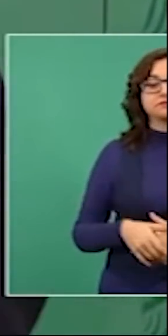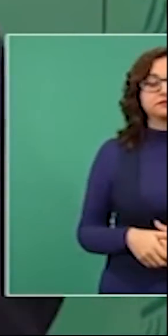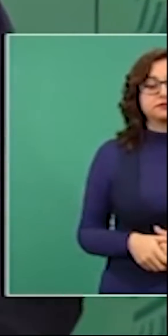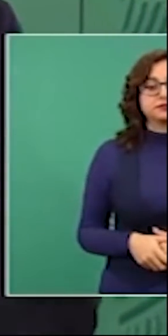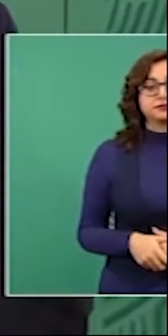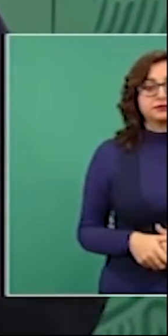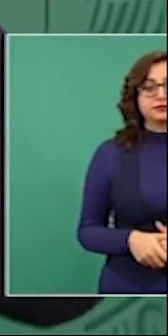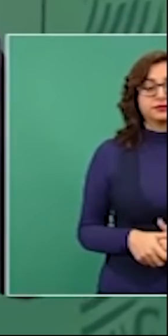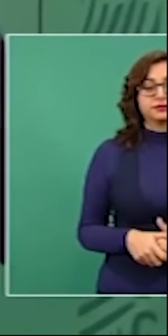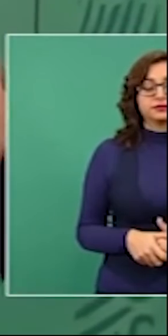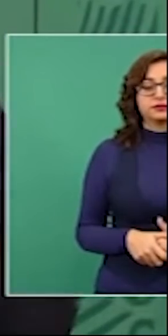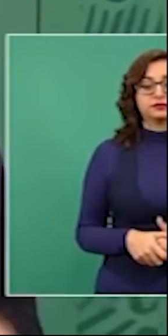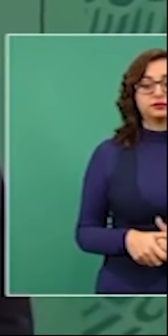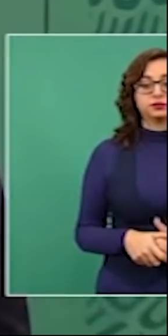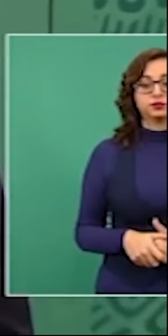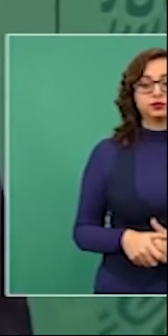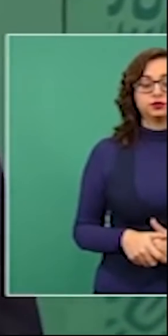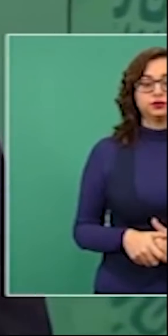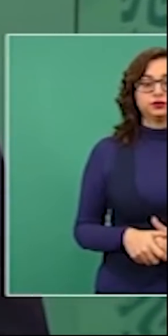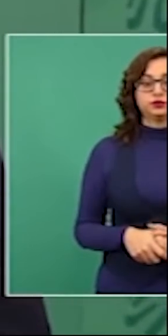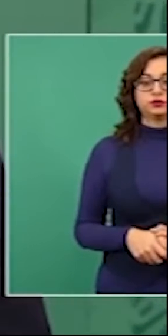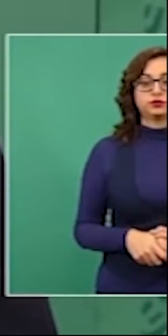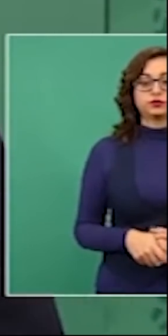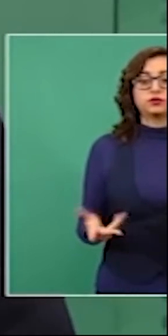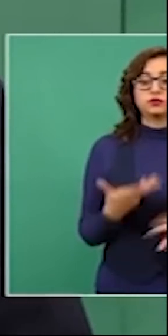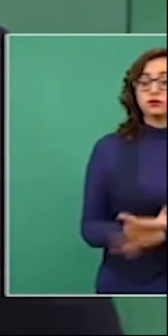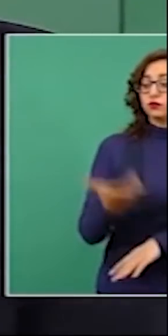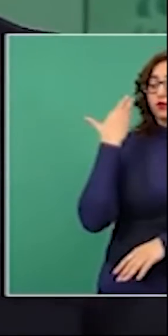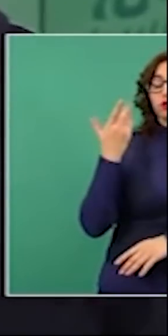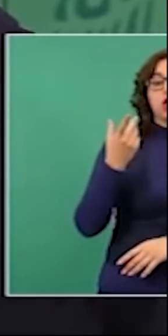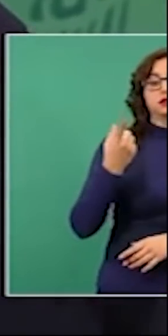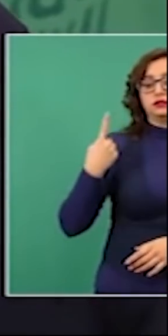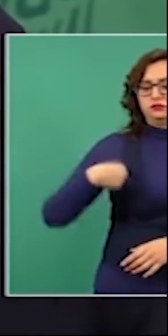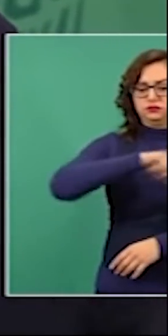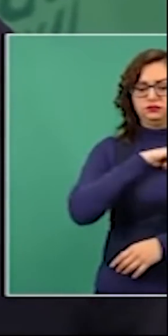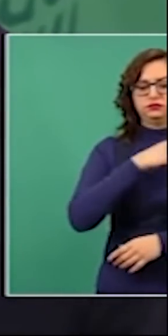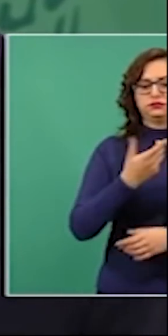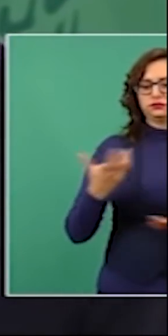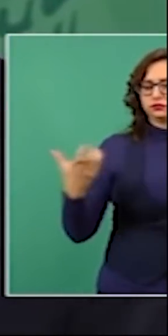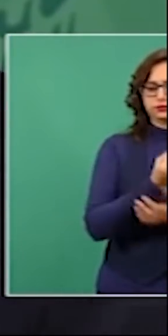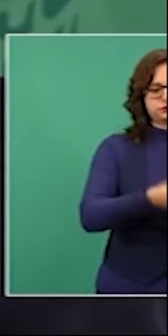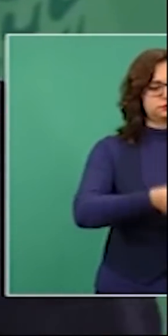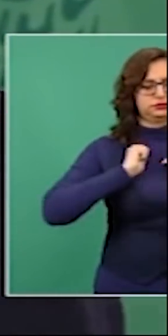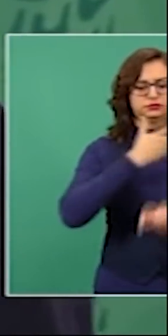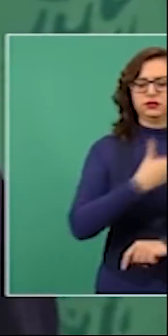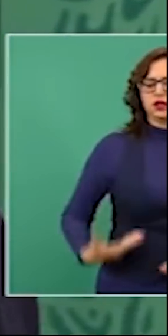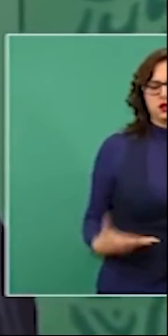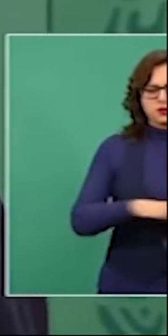Nosotros ganamos la elección por el pueblo, por la gente.